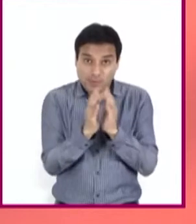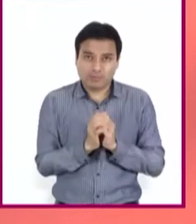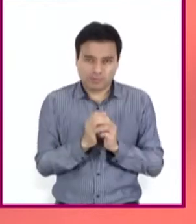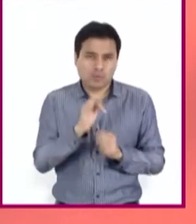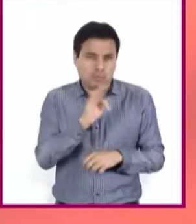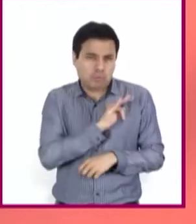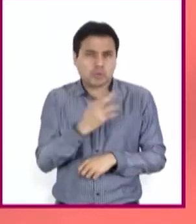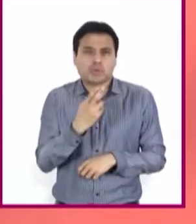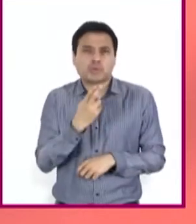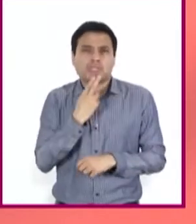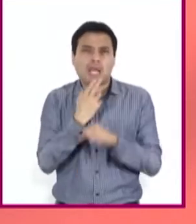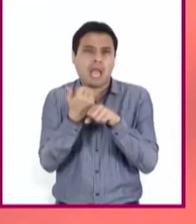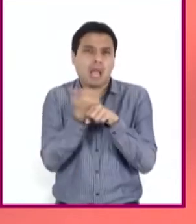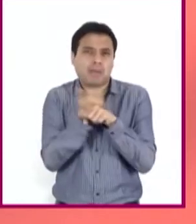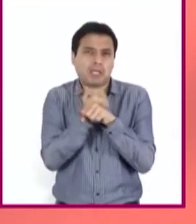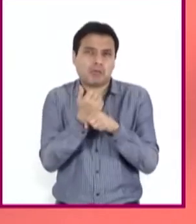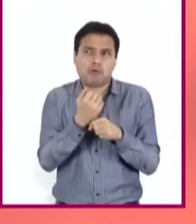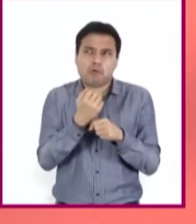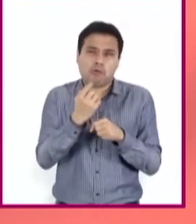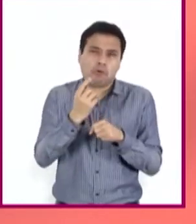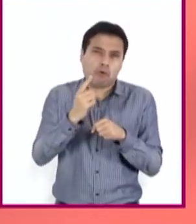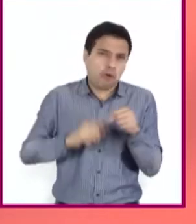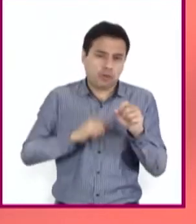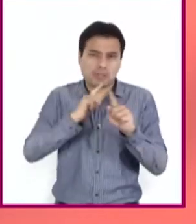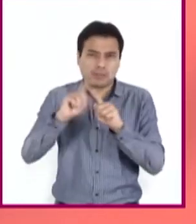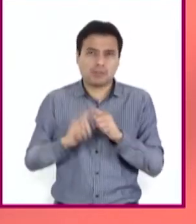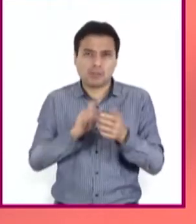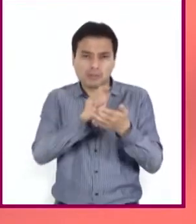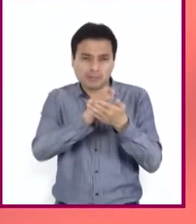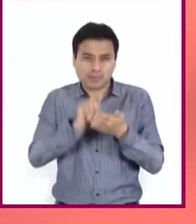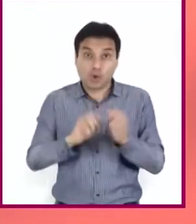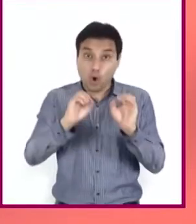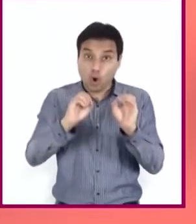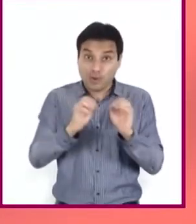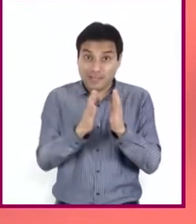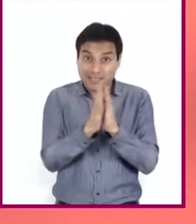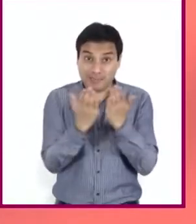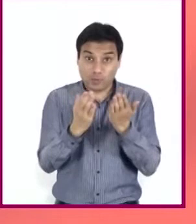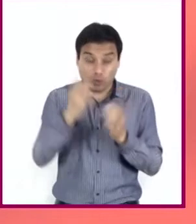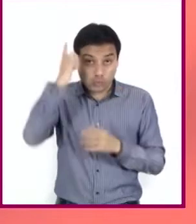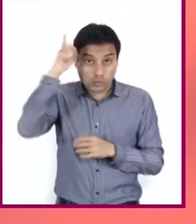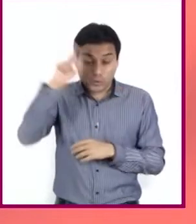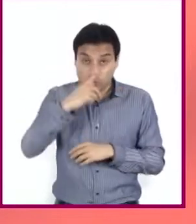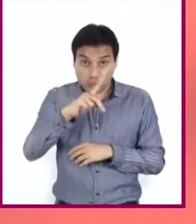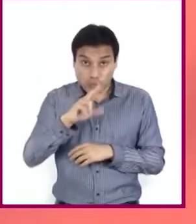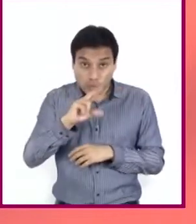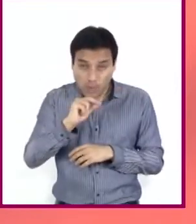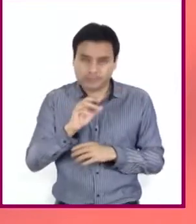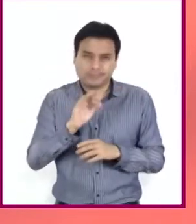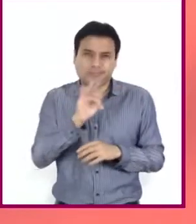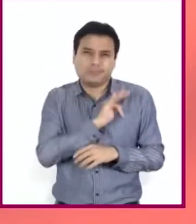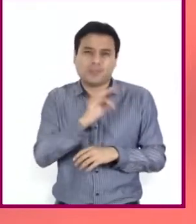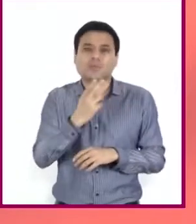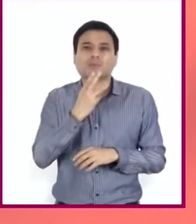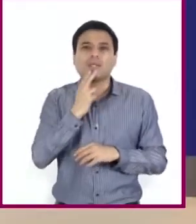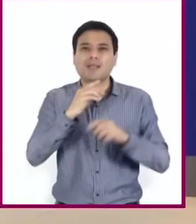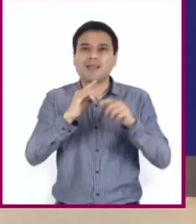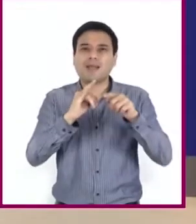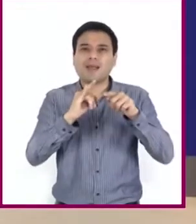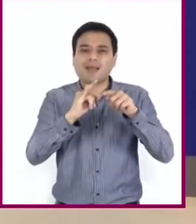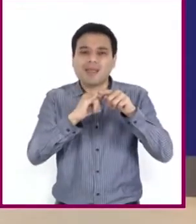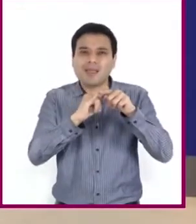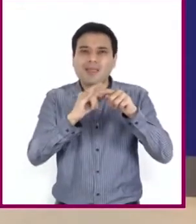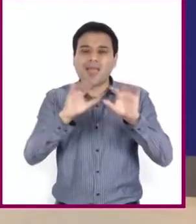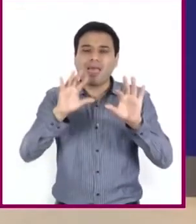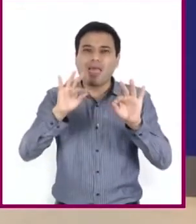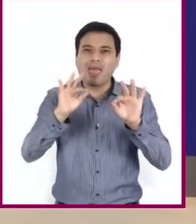un marcatextos, pero si no es de ustedes, unas notas adhesivas son una buena opción para no maltratar el material. Y